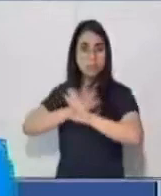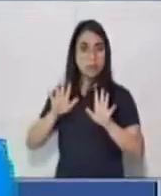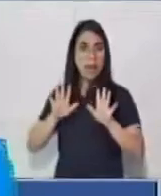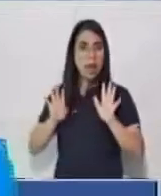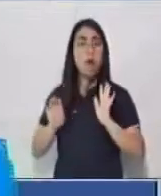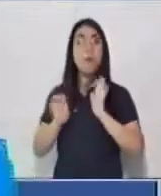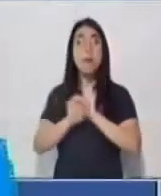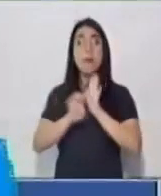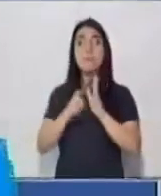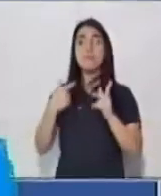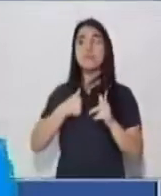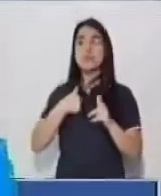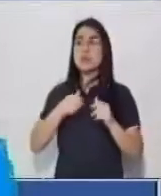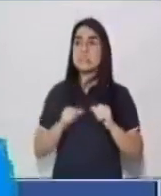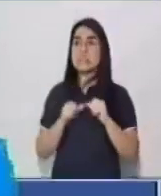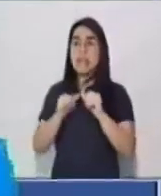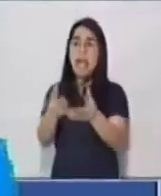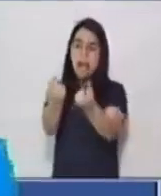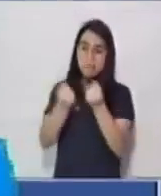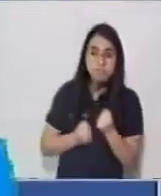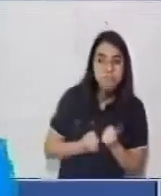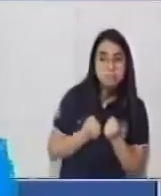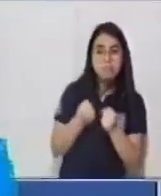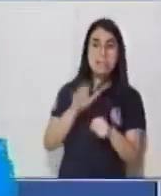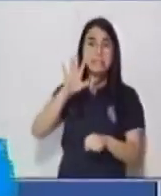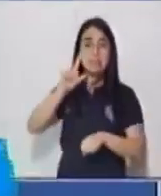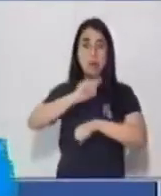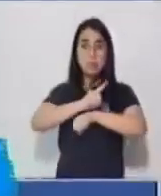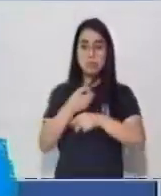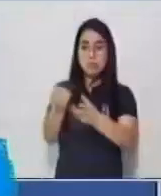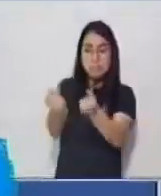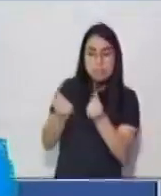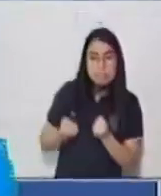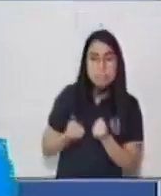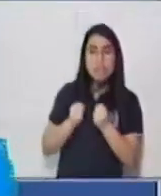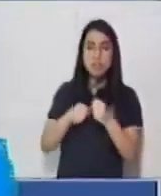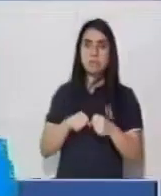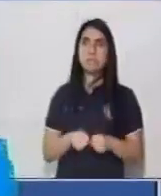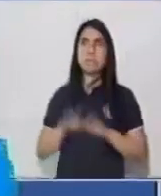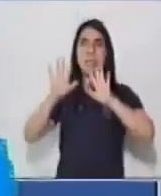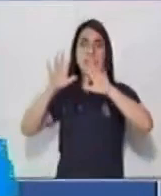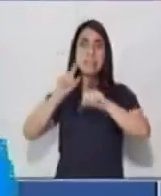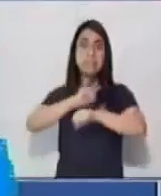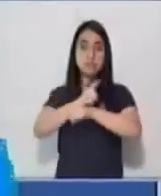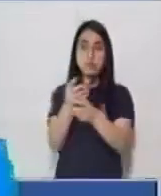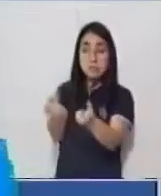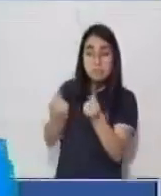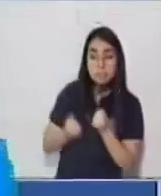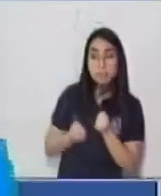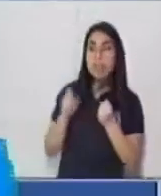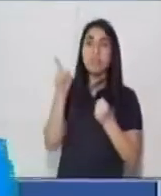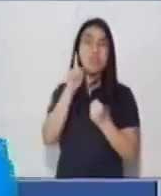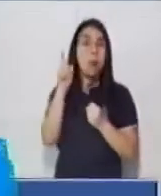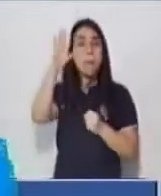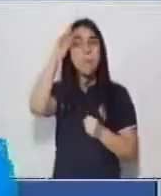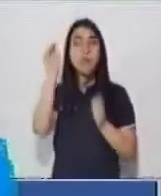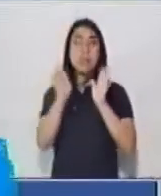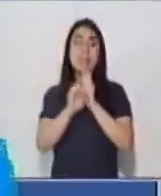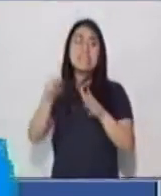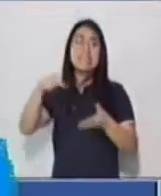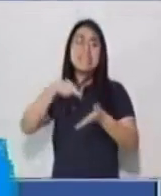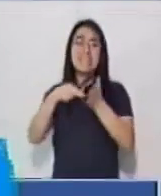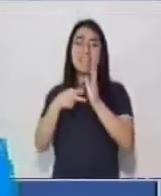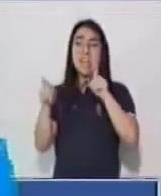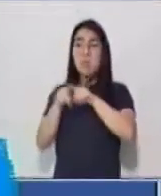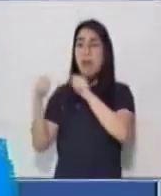después de haber iniciado la cocción del pastel. ¿Por qué? Porque la masa ya está compacta, el pastel ya ha subido y ya